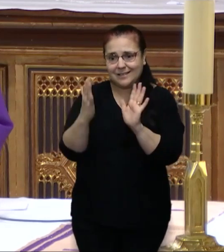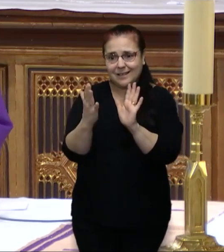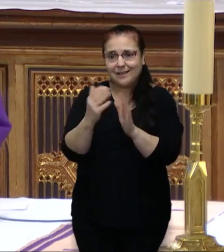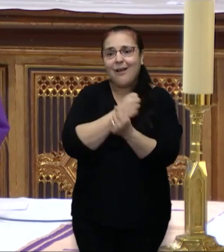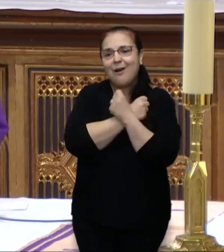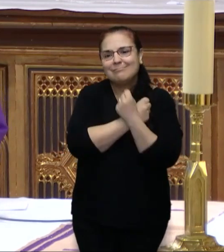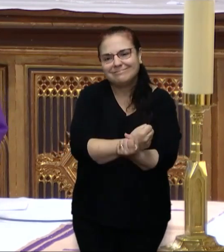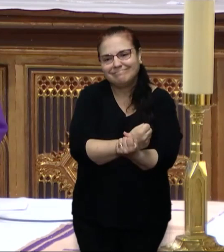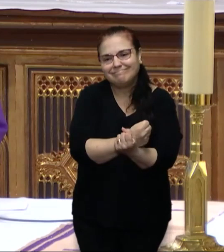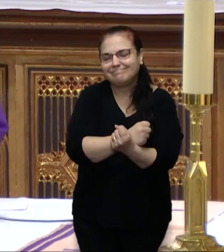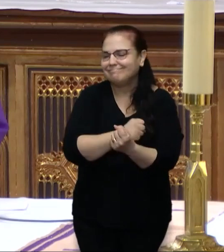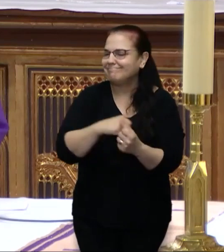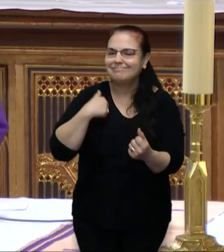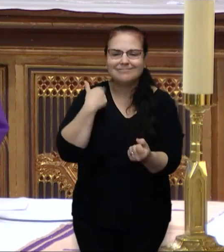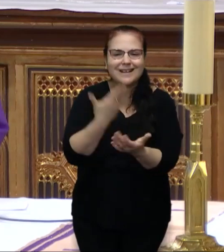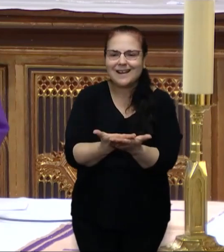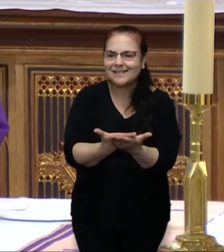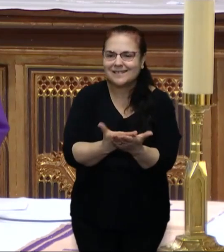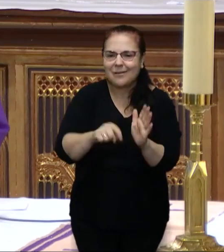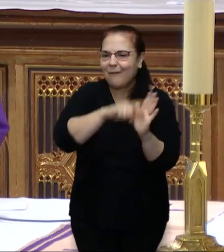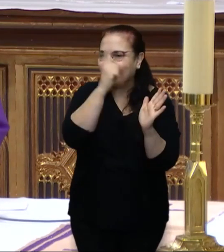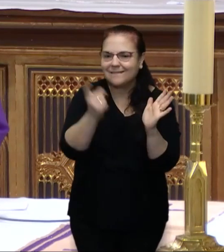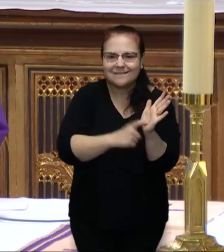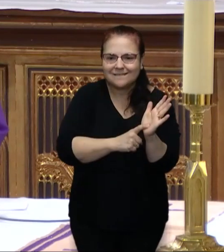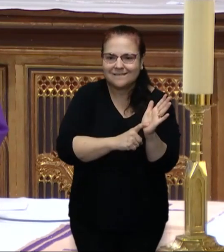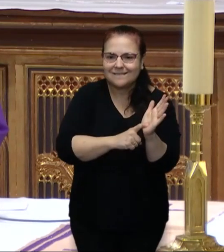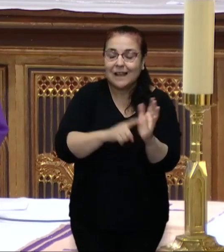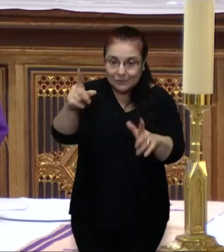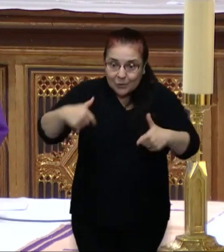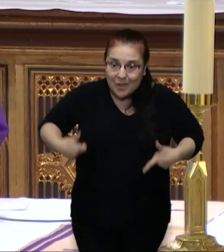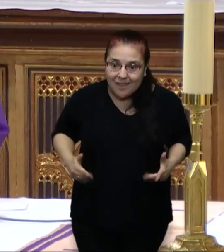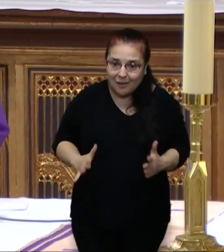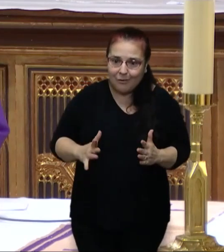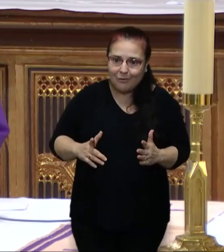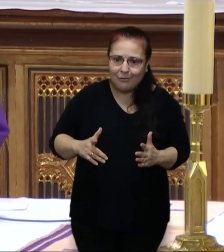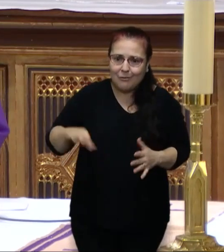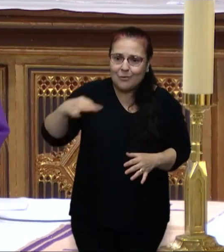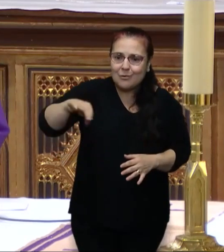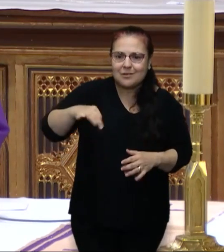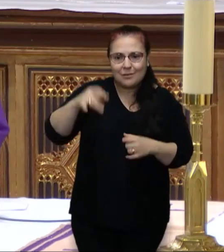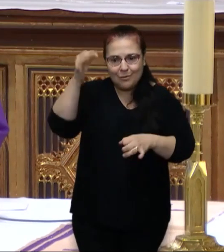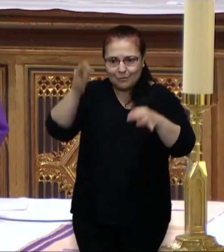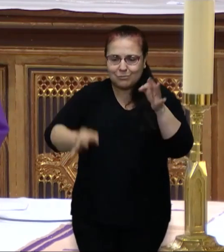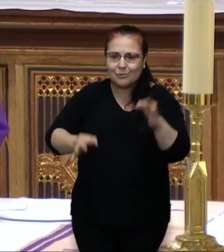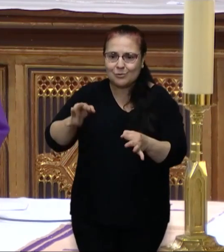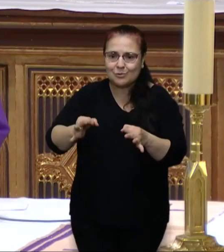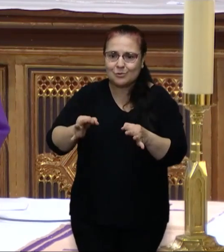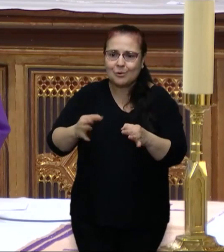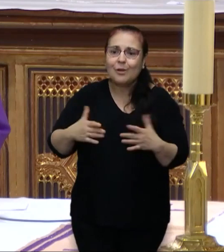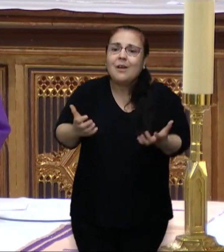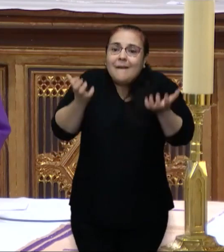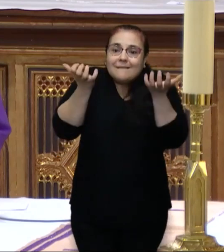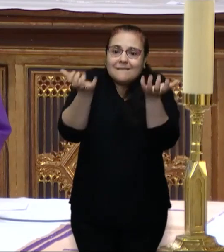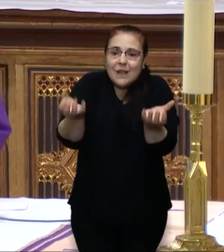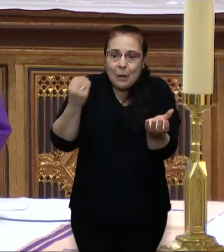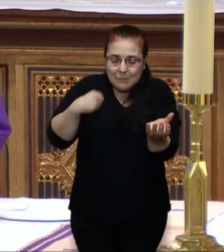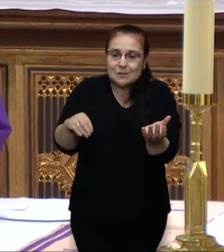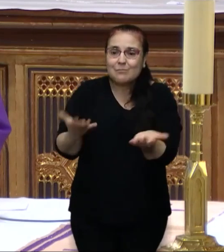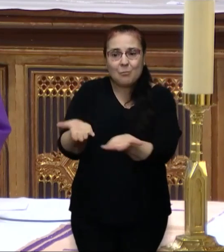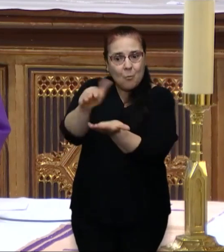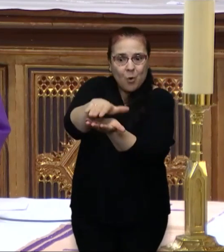amaste hasta el extremo. Tu Hijo, que es el único justo, se entregó a sí mismo a la